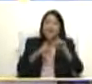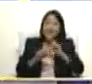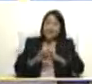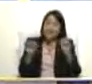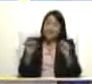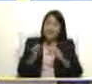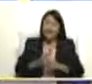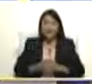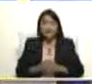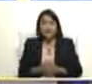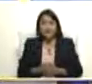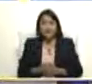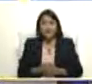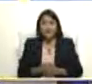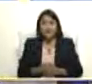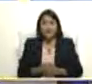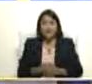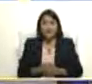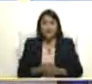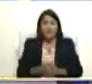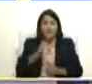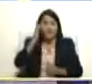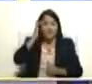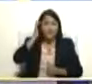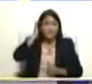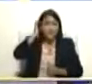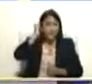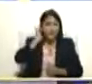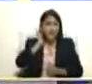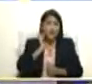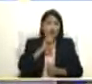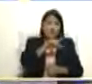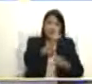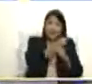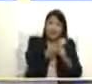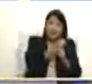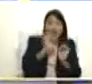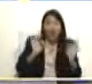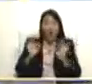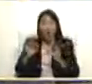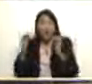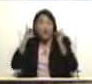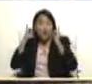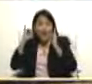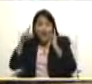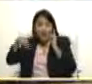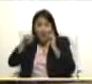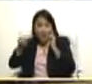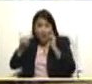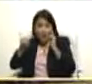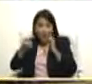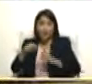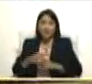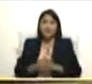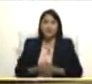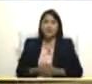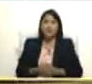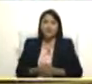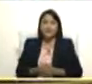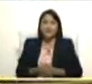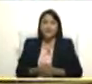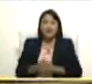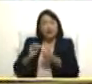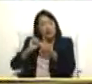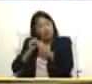y los trabajadores, que son dos extremos, ¿verdad? El que está trabajando y el que rumbió, rumbió y rumbió, y